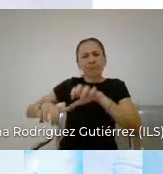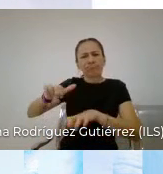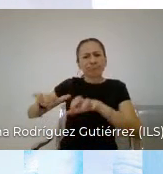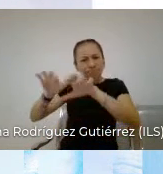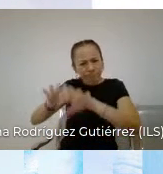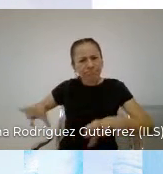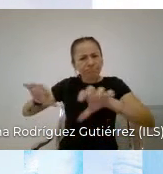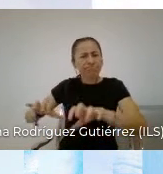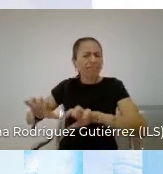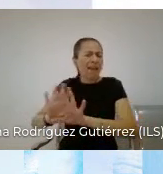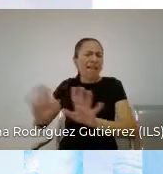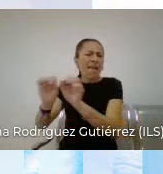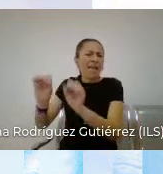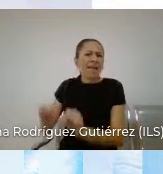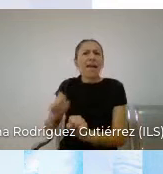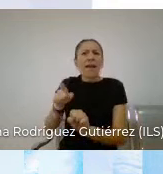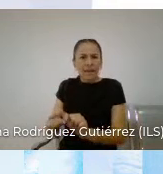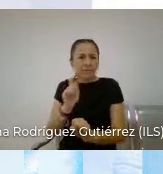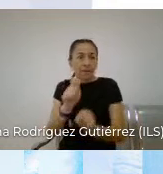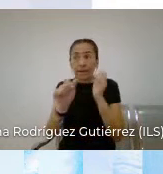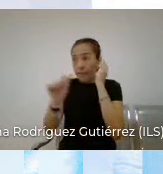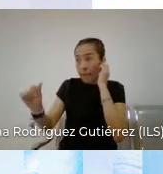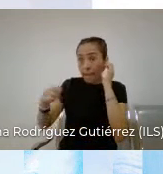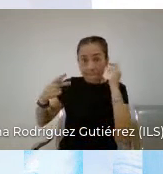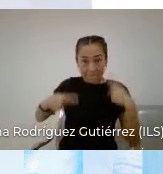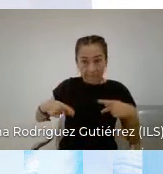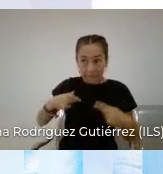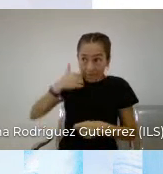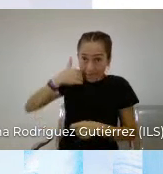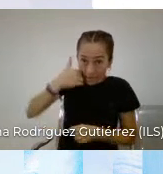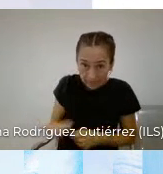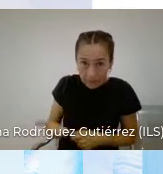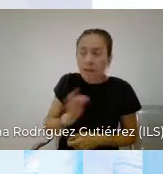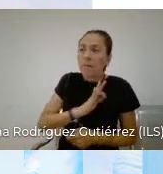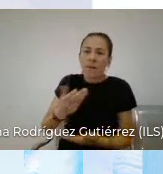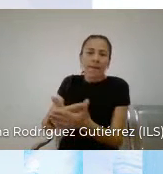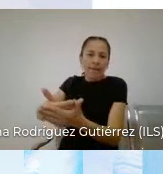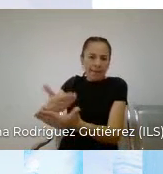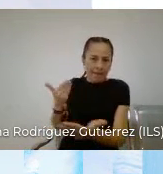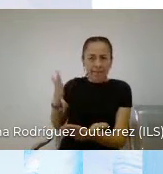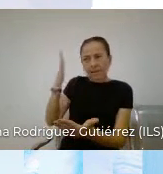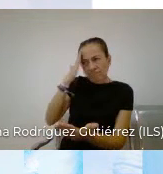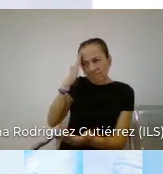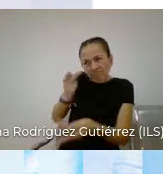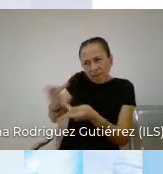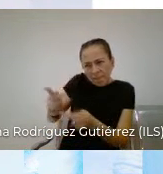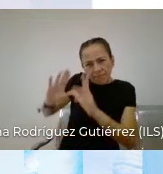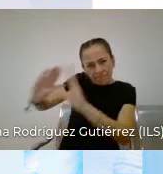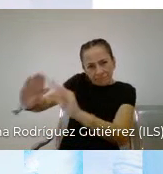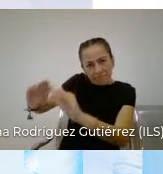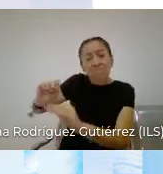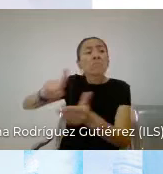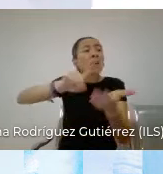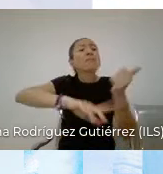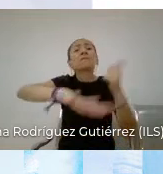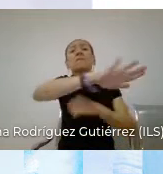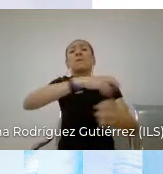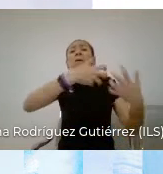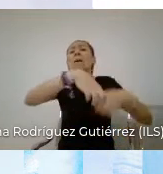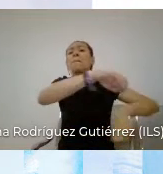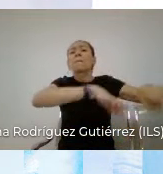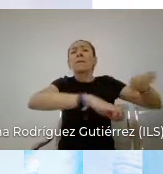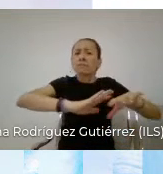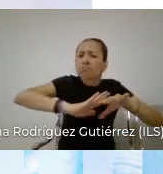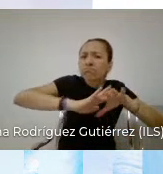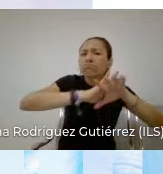candidatos y también capacitaciones para que justo las empresas se puedan transformar. Y ahí justo pueden ver como que trabajamos